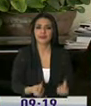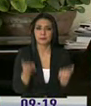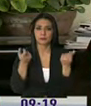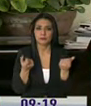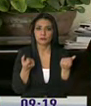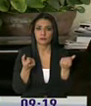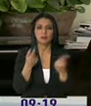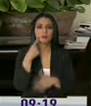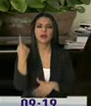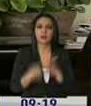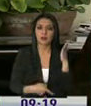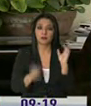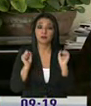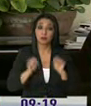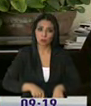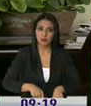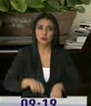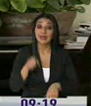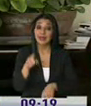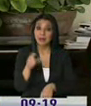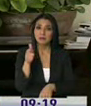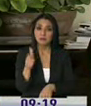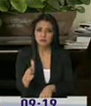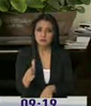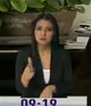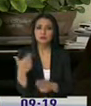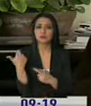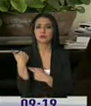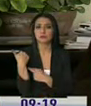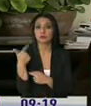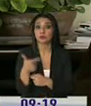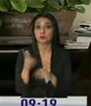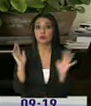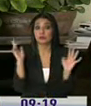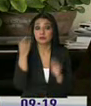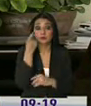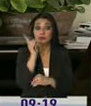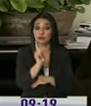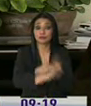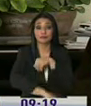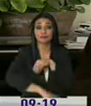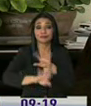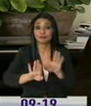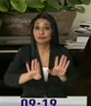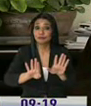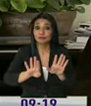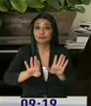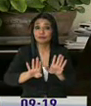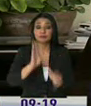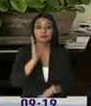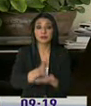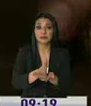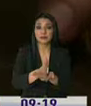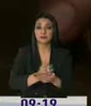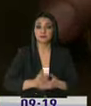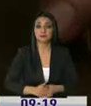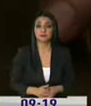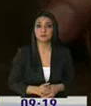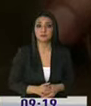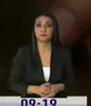para que efectivamente tome él las medidas que correspondan a efectos de evitar este tipo de